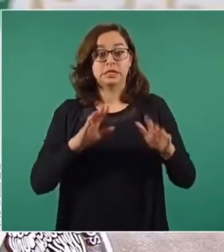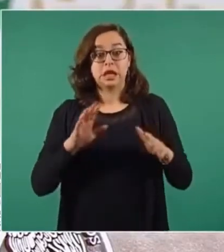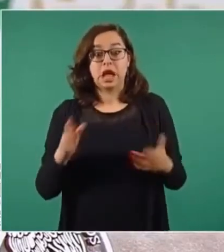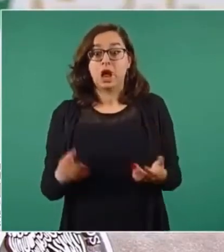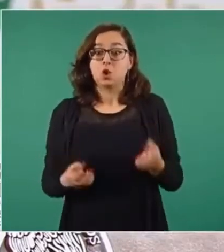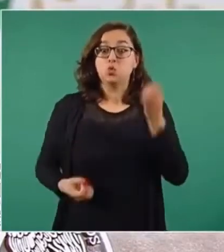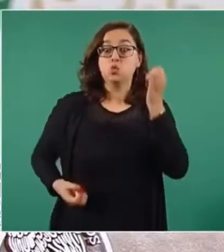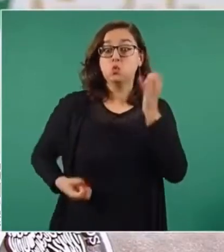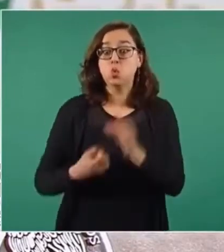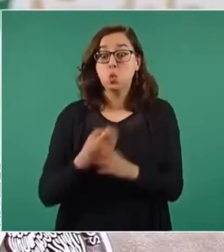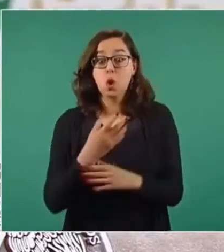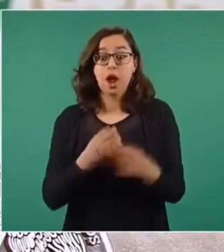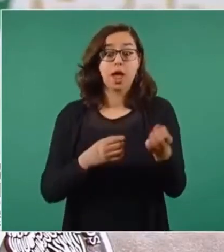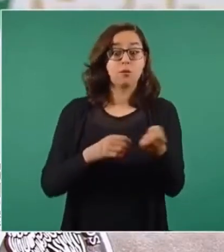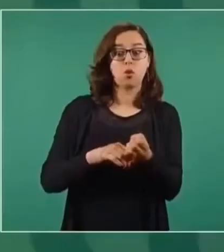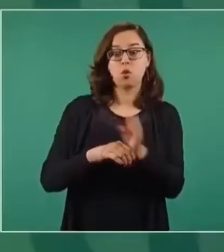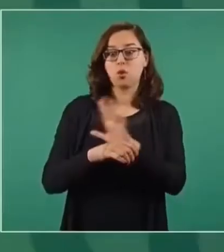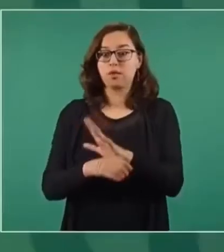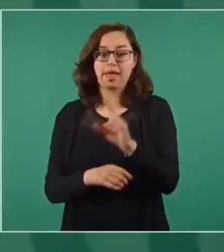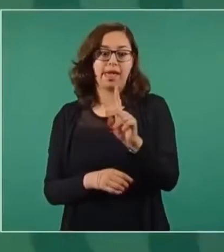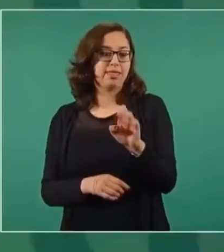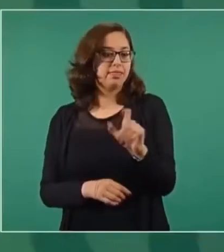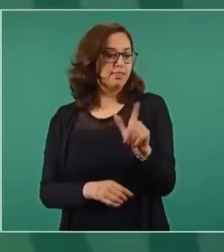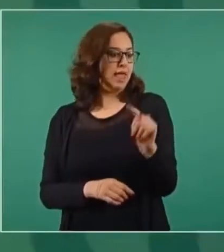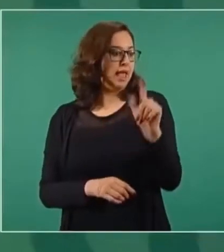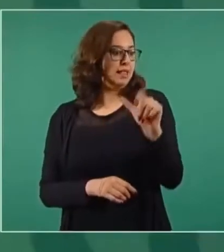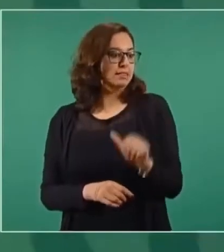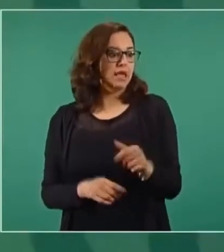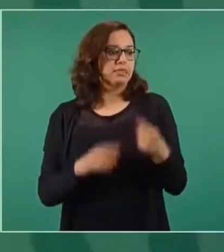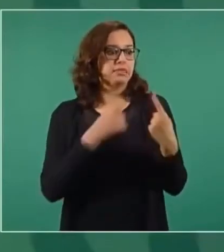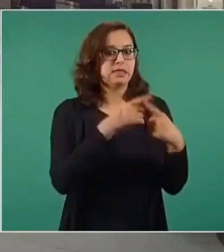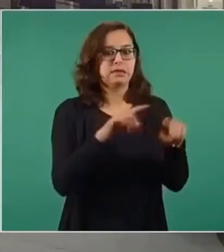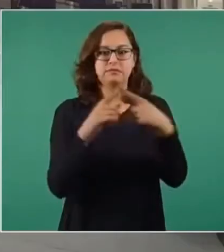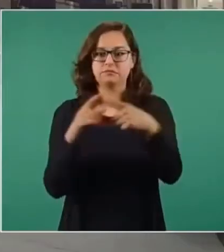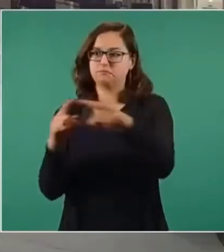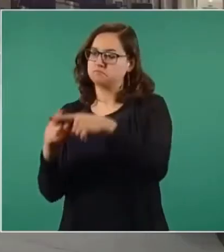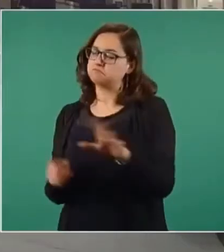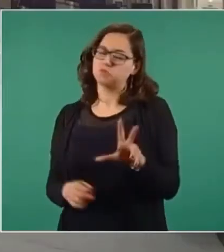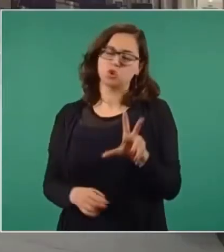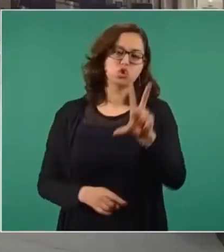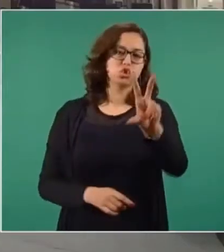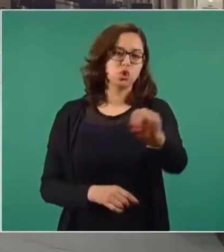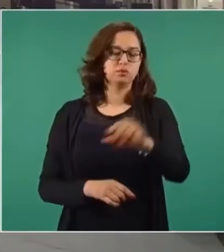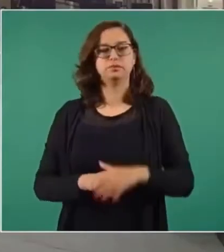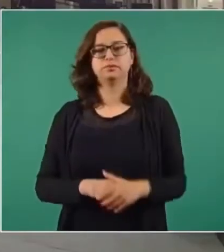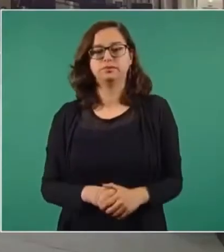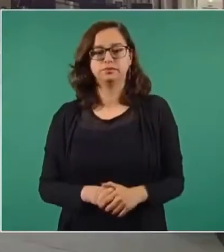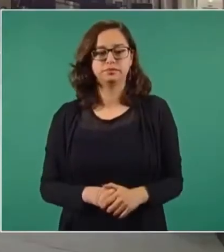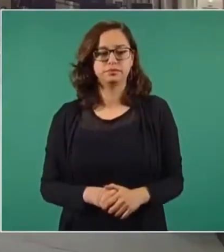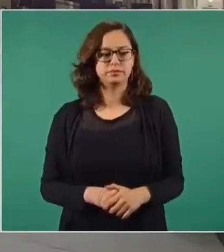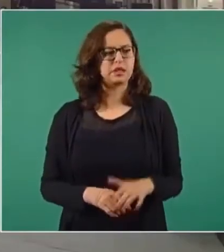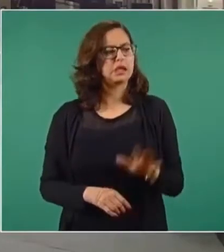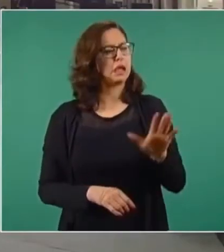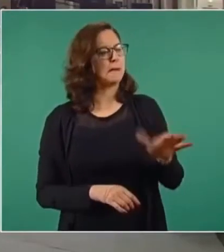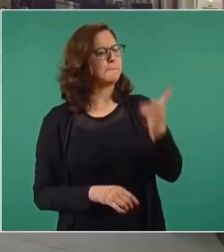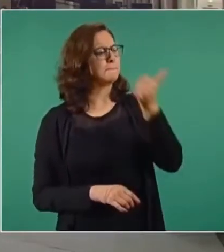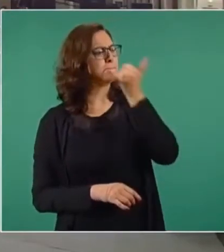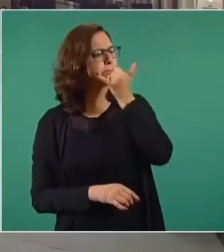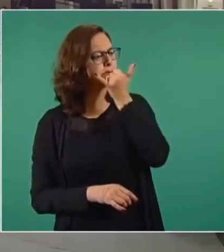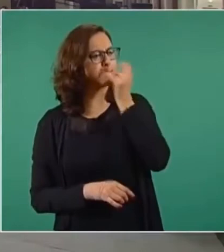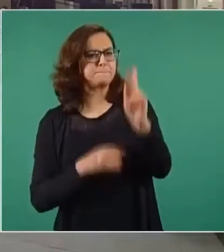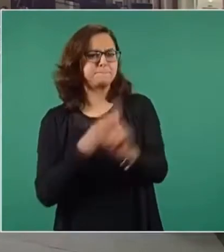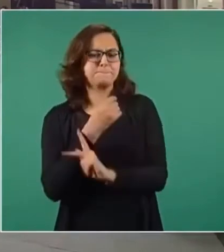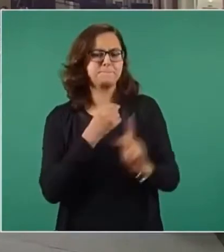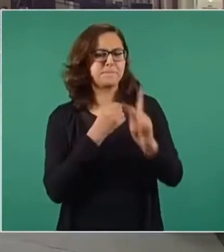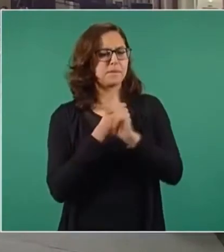variante Delta y otras variantes genéticas emergentes. ¿Por qué no tomar el ejemplo de Dinamarca? Bueno, en el caso de Dinamarca, usted lo ha de